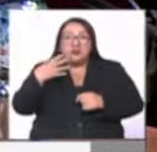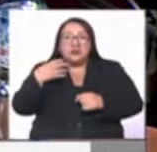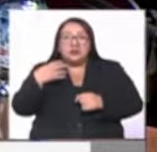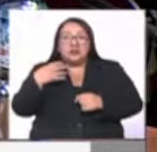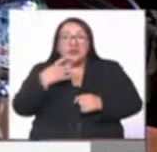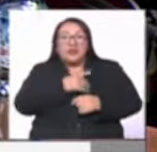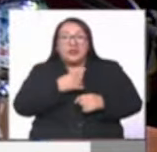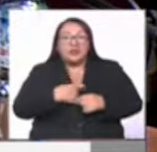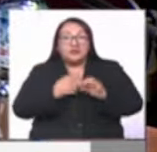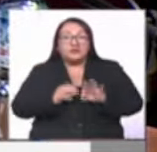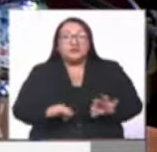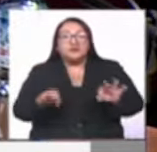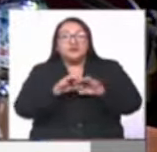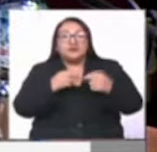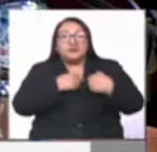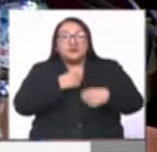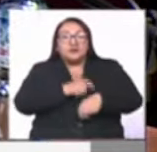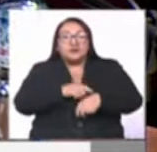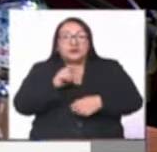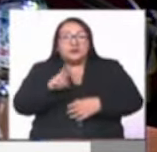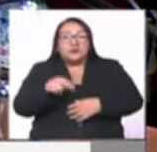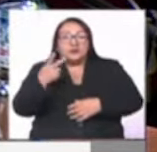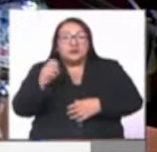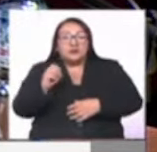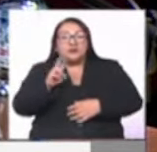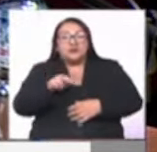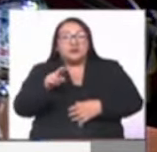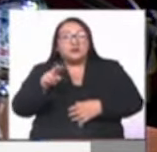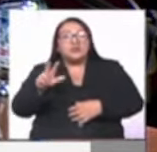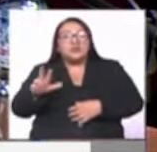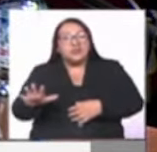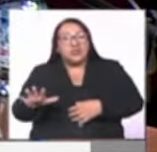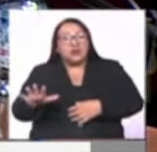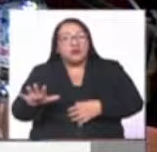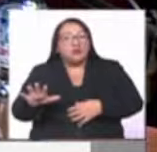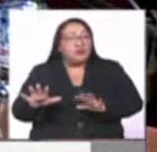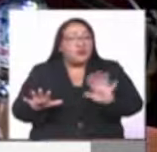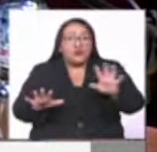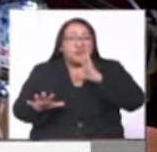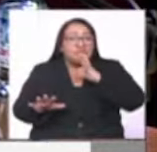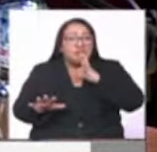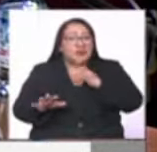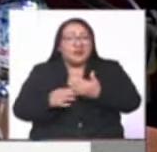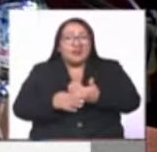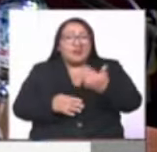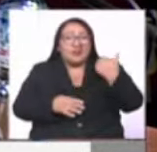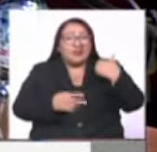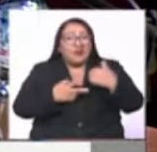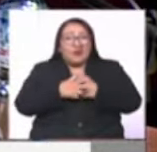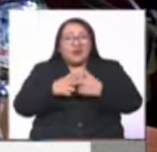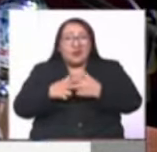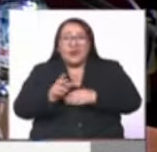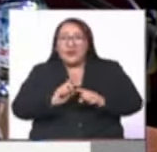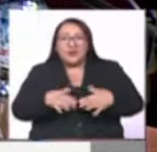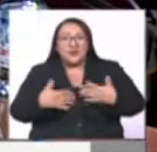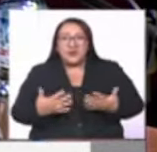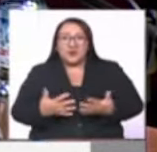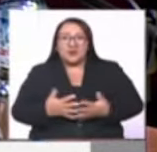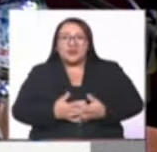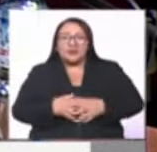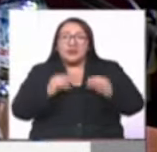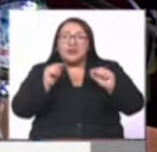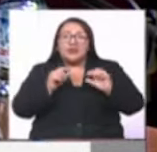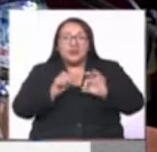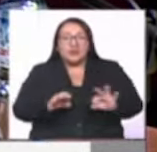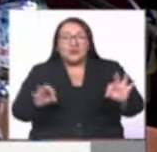elección correspondía al periodo 2020 y 2025 es decir no estamos hablando de periodos cortados Y esto es bien